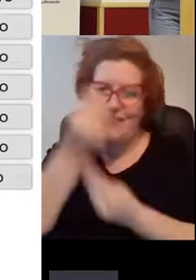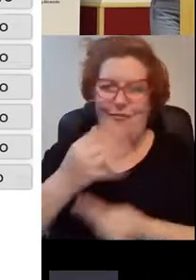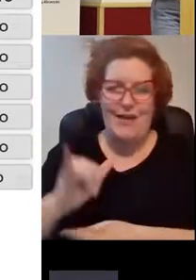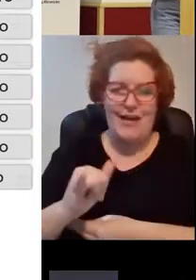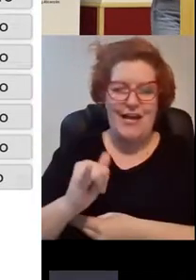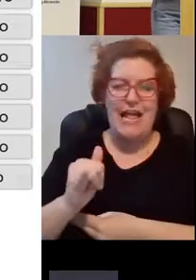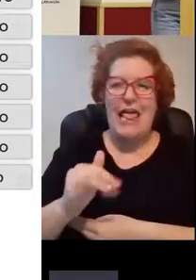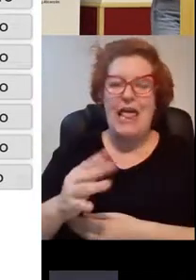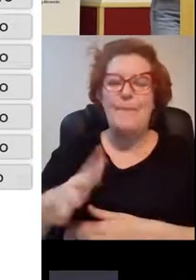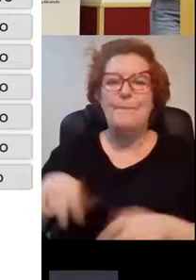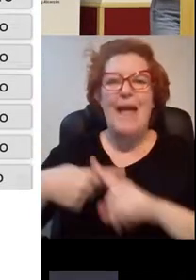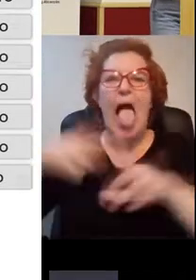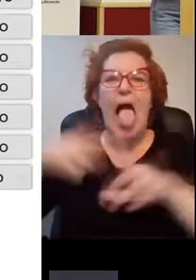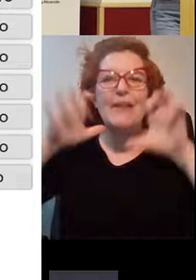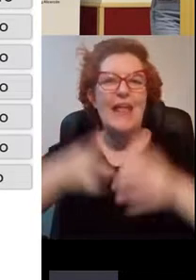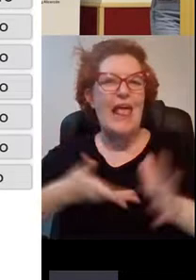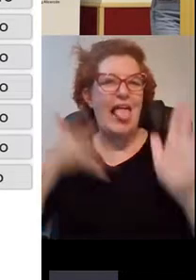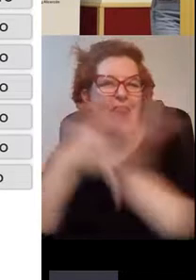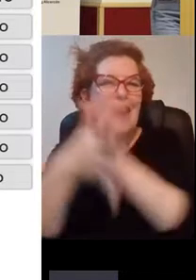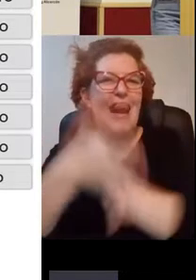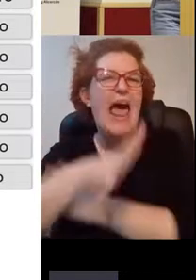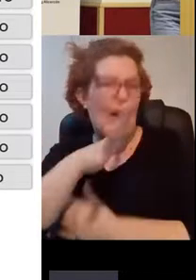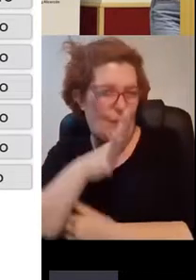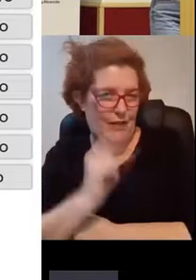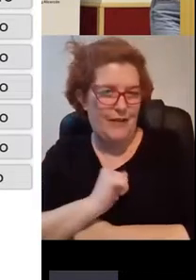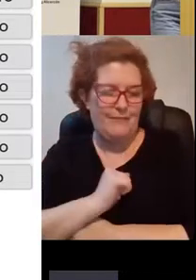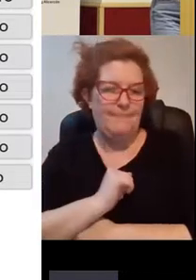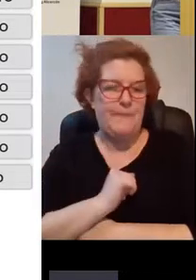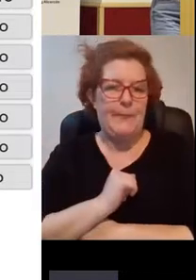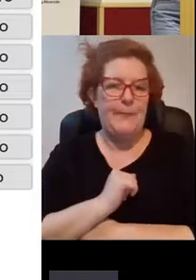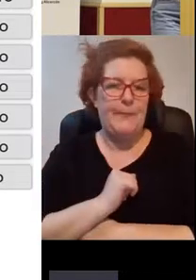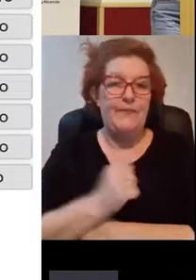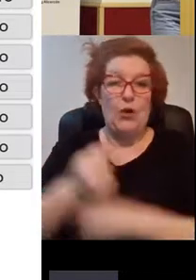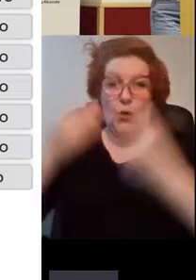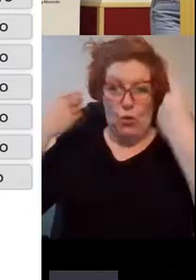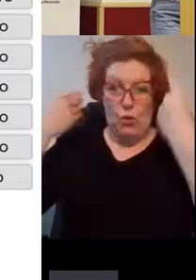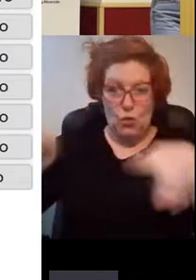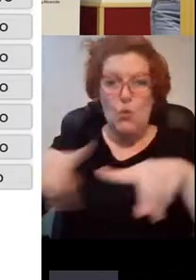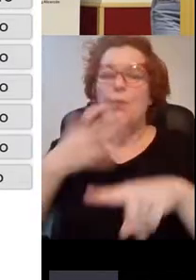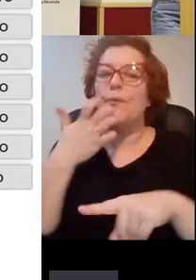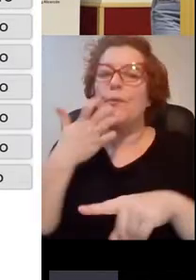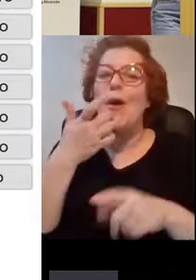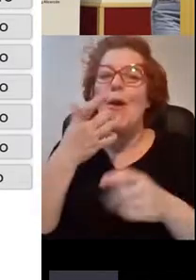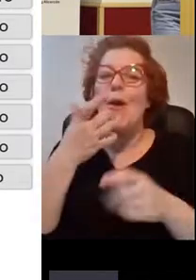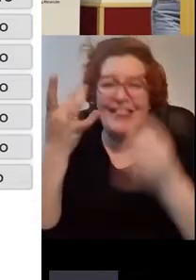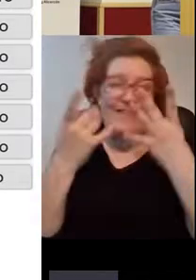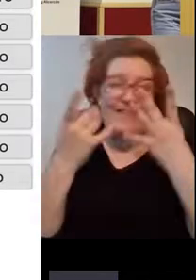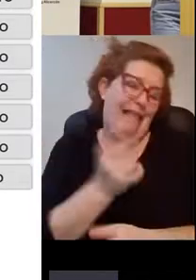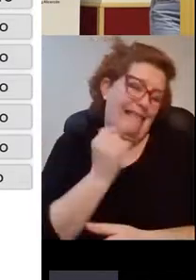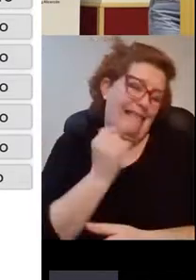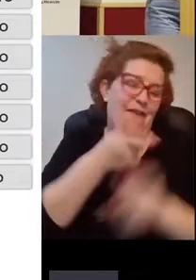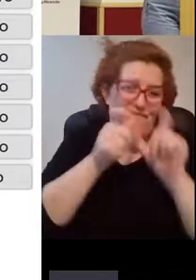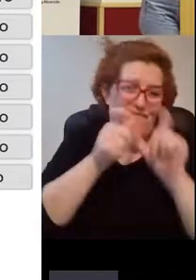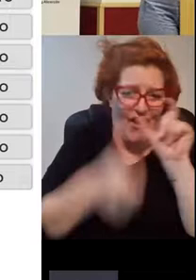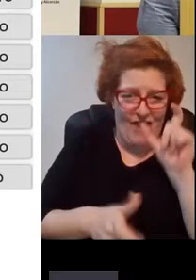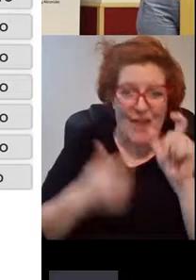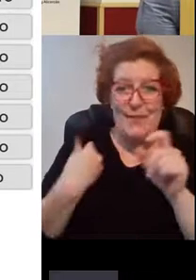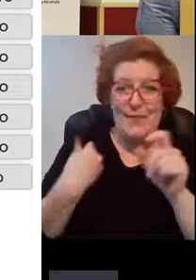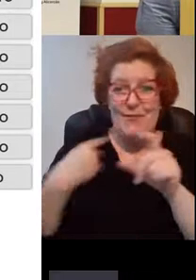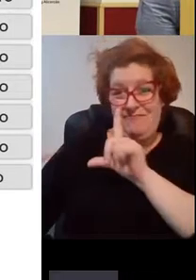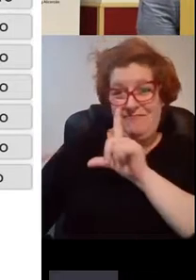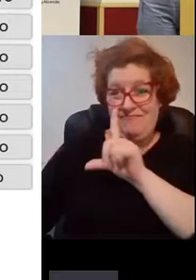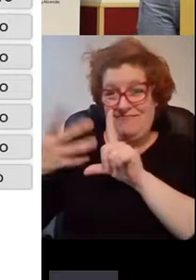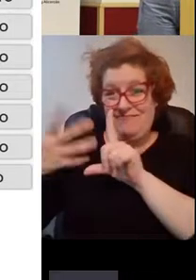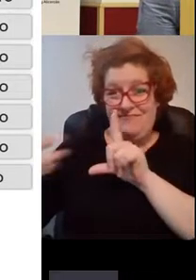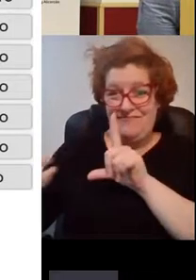aprendan a argumentar. Entonces, cuando hacen una actividad de vocabulario de las más habituales, como esta de aquí en formato